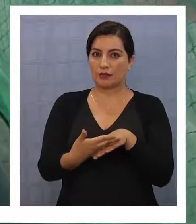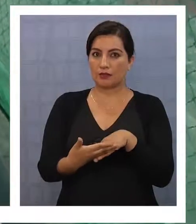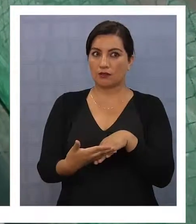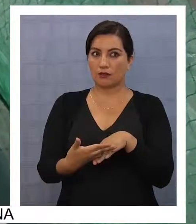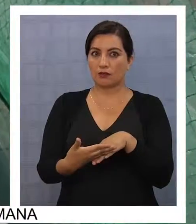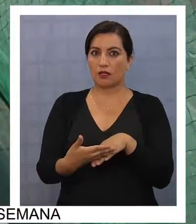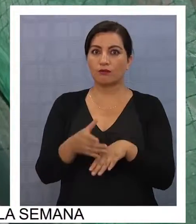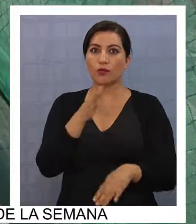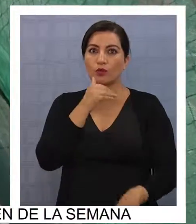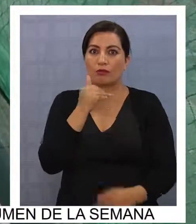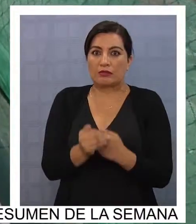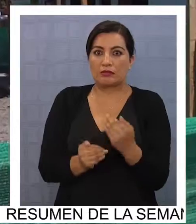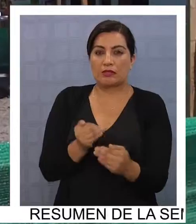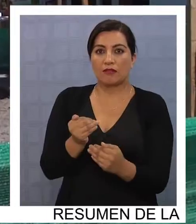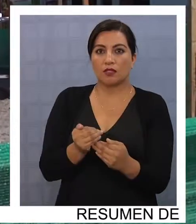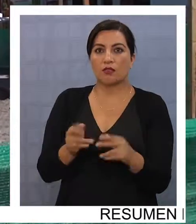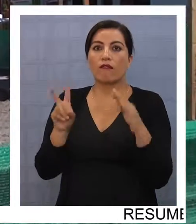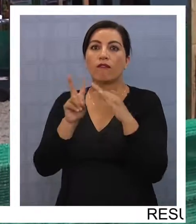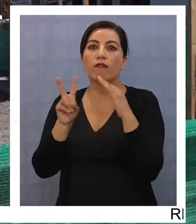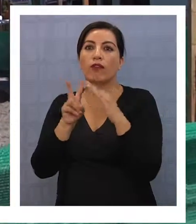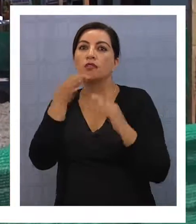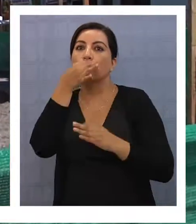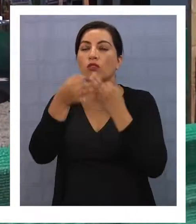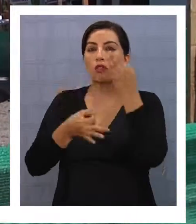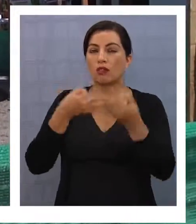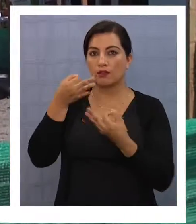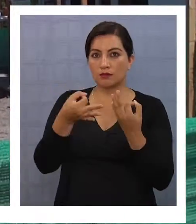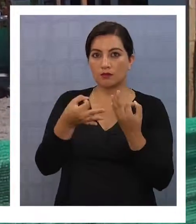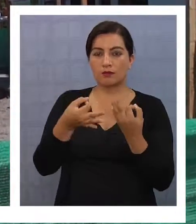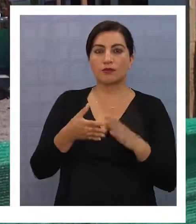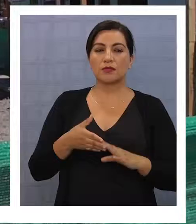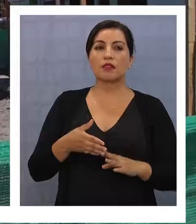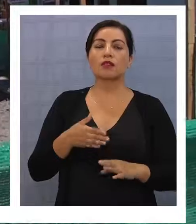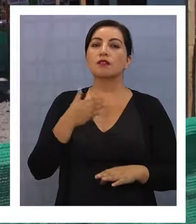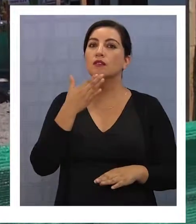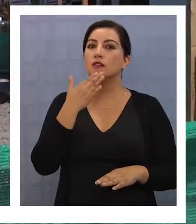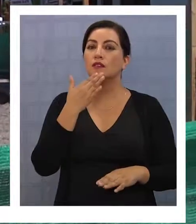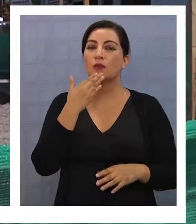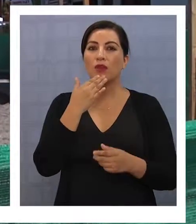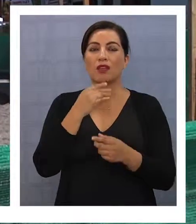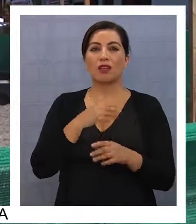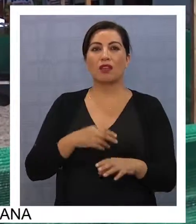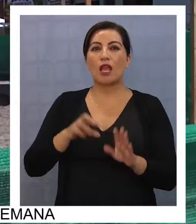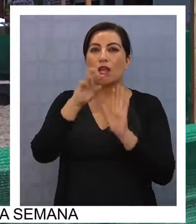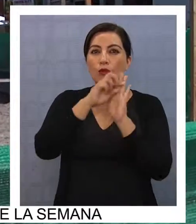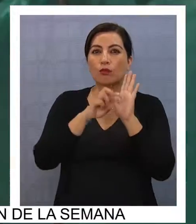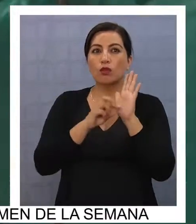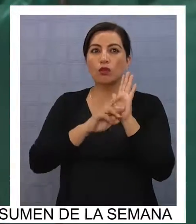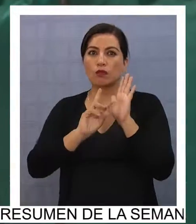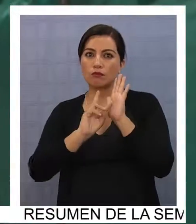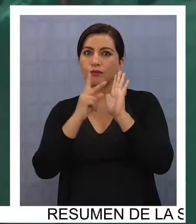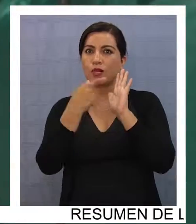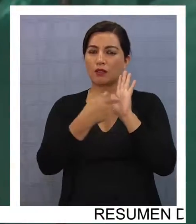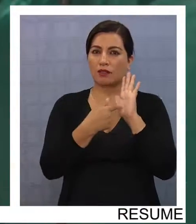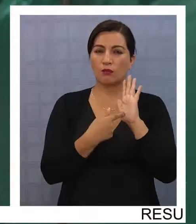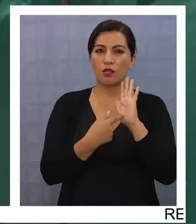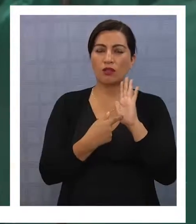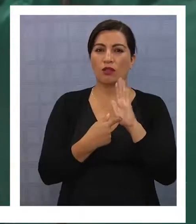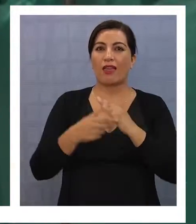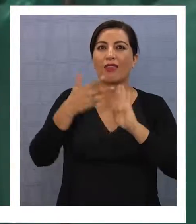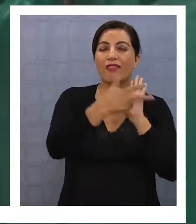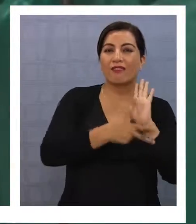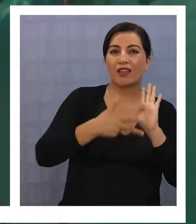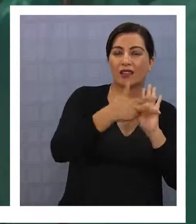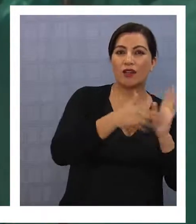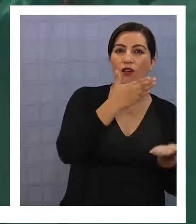si no se registran avances, dicen los vecinos, señalando que también se habría modificado el proyecto que era de Baquea Nova Rosarana y